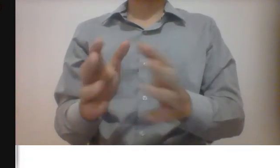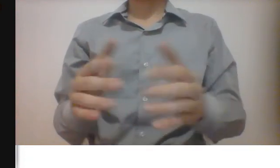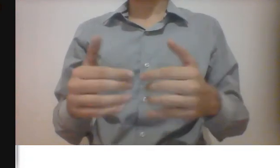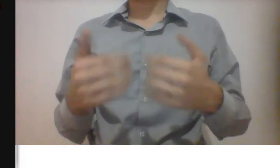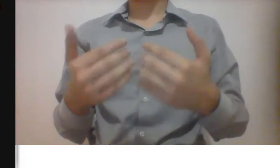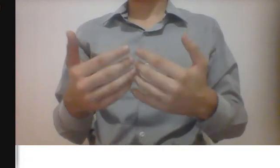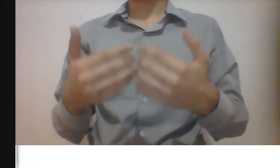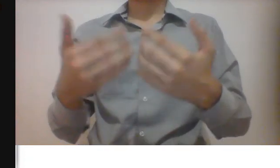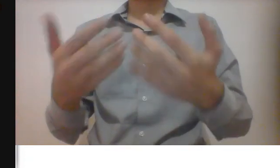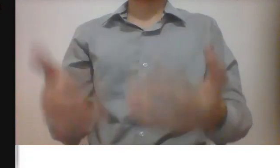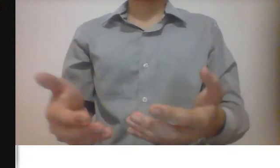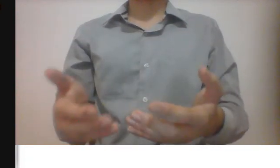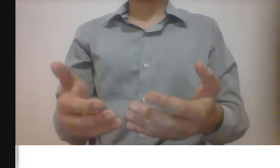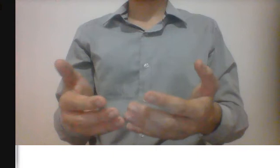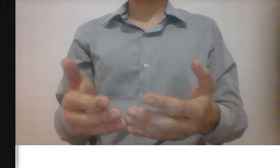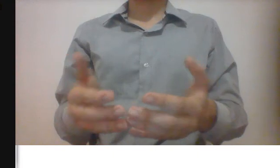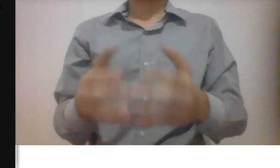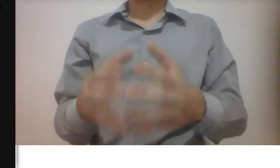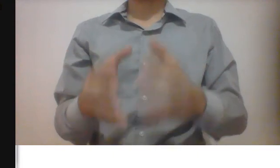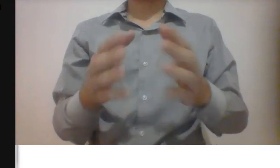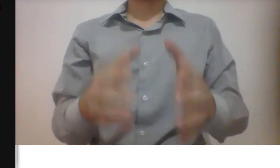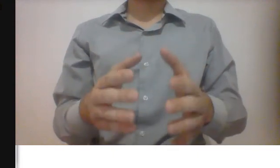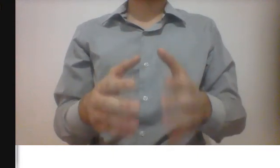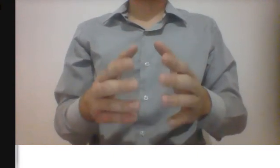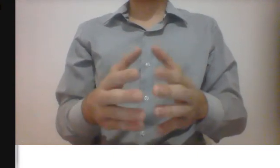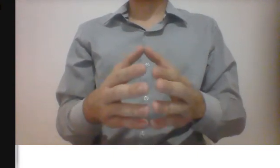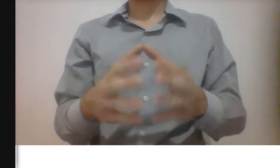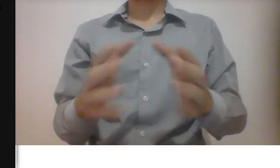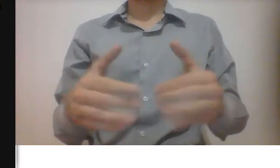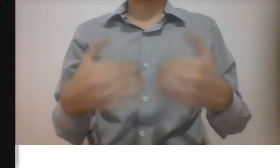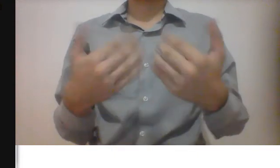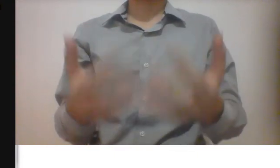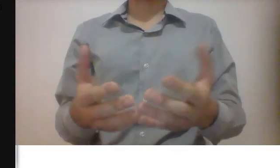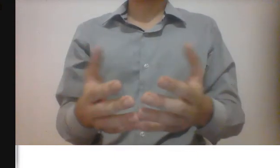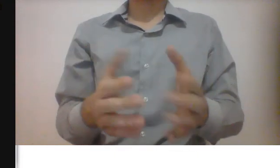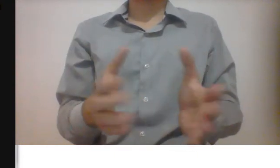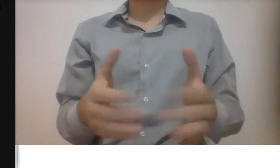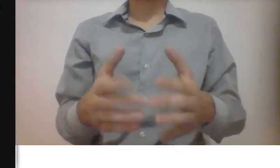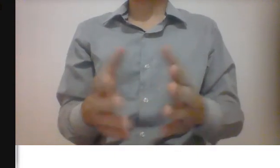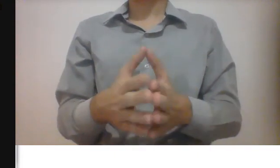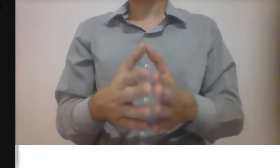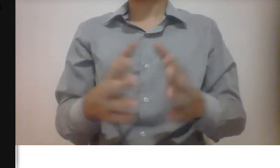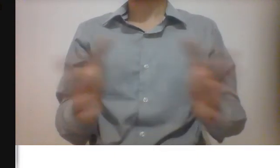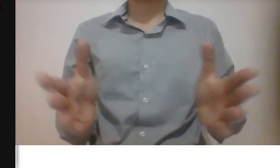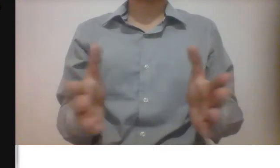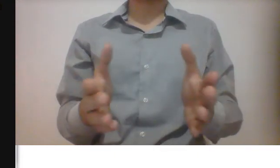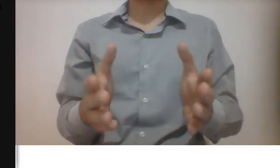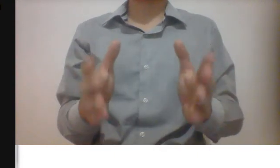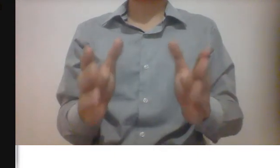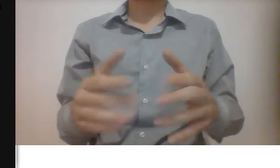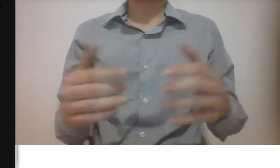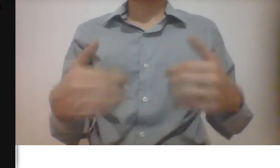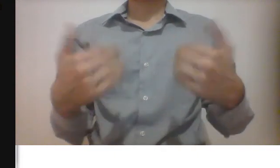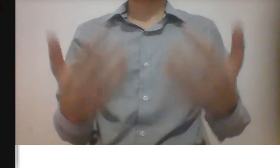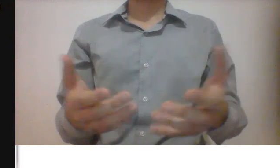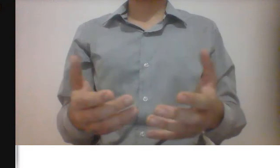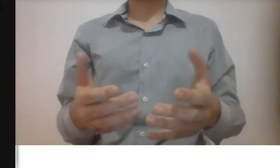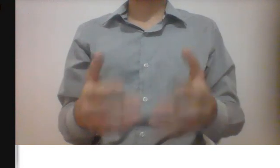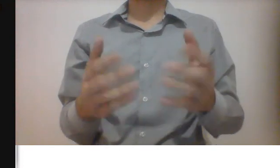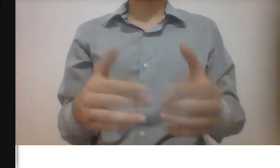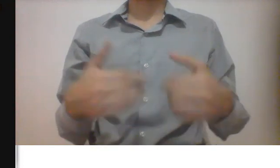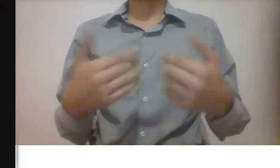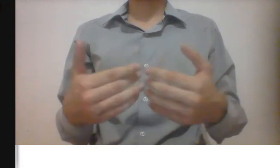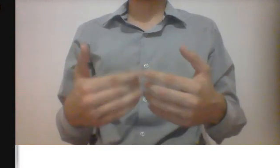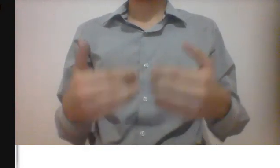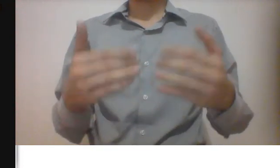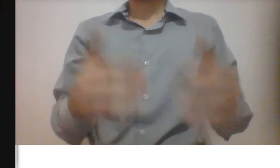la población que se encuentran en las cadenas más bajas de la economía, que son a lo mejor pequeñas empresas que realmente no tienen muchos trabajadores o que realmente